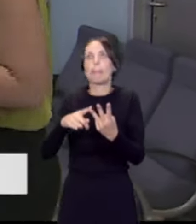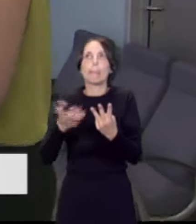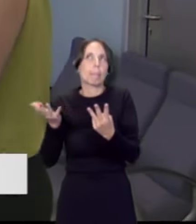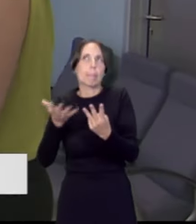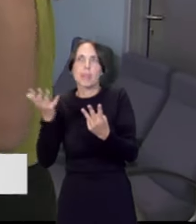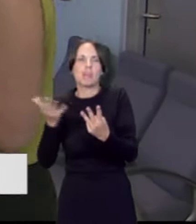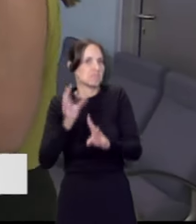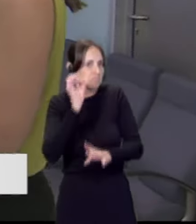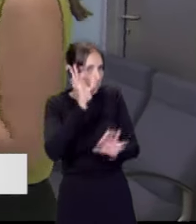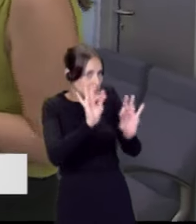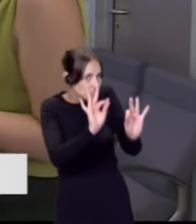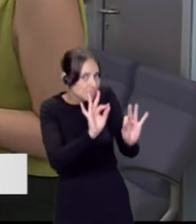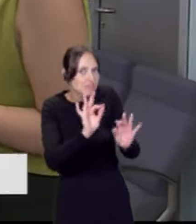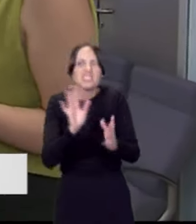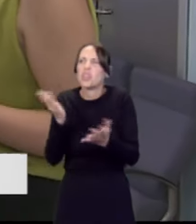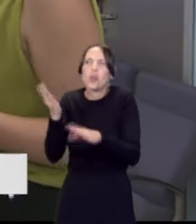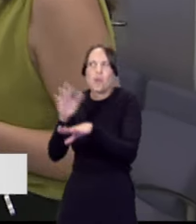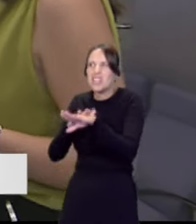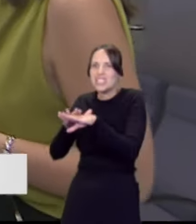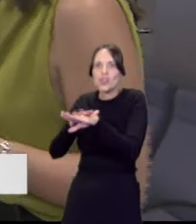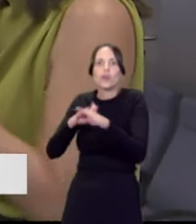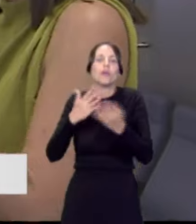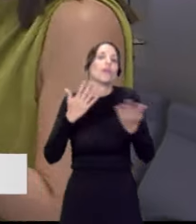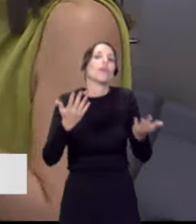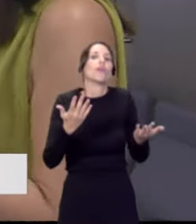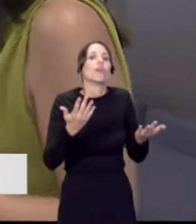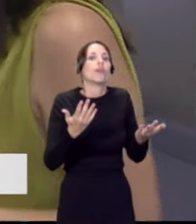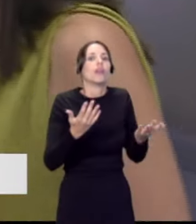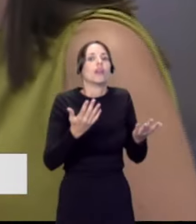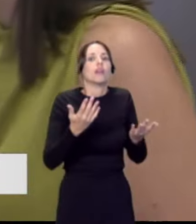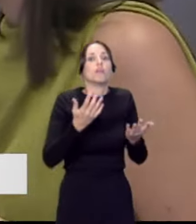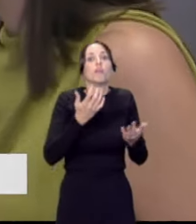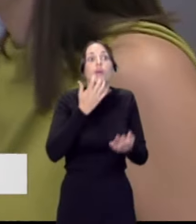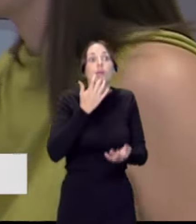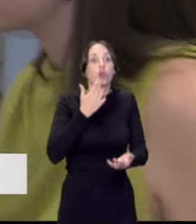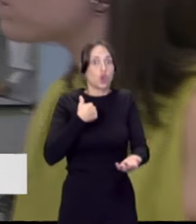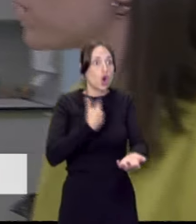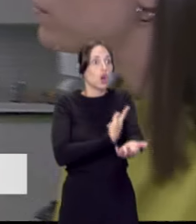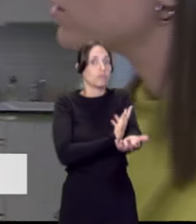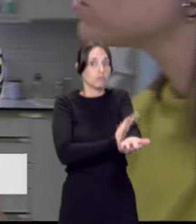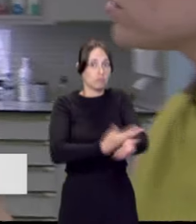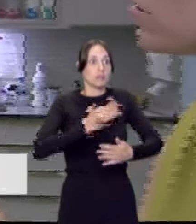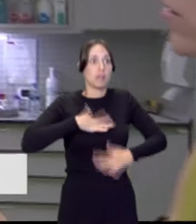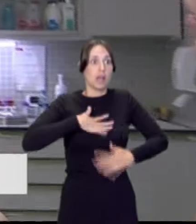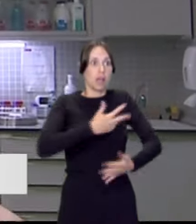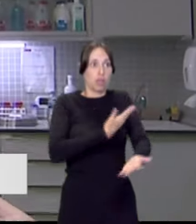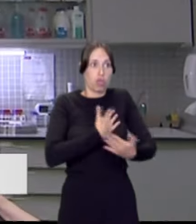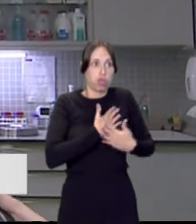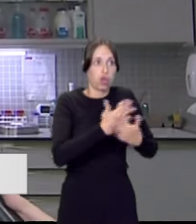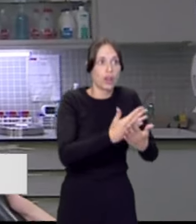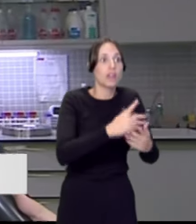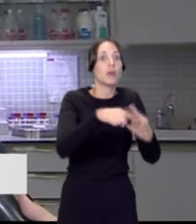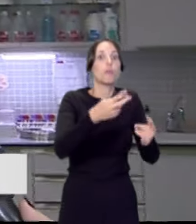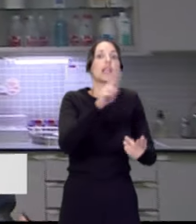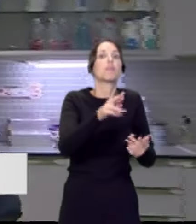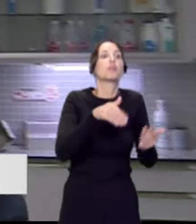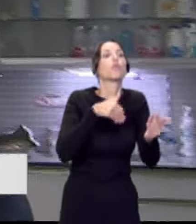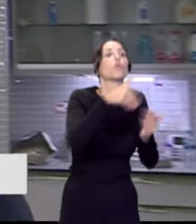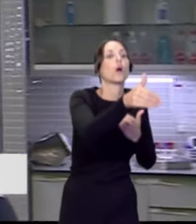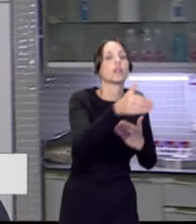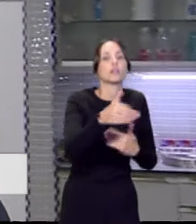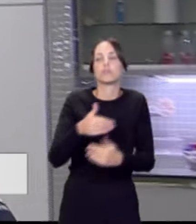poco esa es la idea. Sí, lo básico. Vale, ¿y para cuándo, cada cuánto tiempo se puede volver a donar plasma? Como tal, el cuerpo